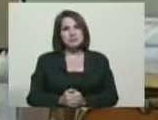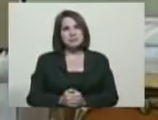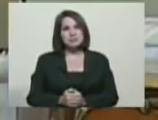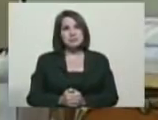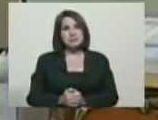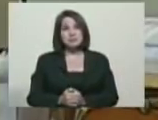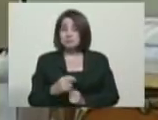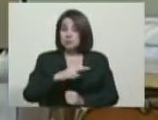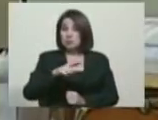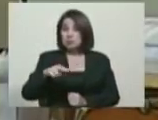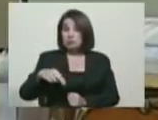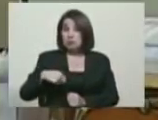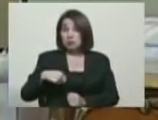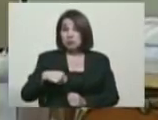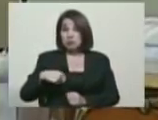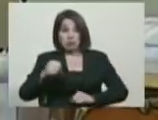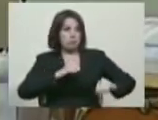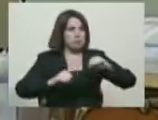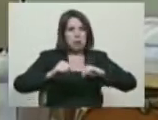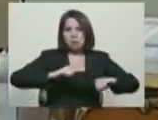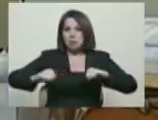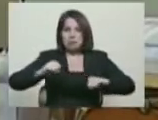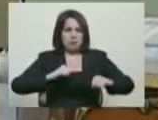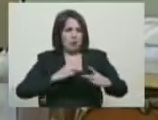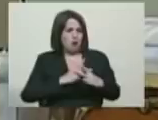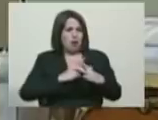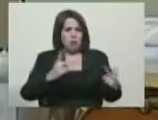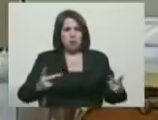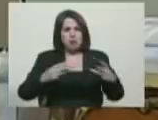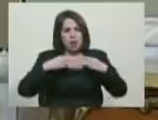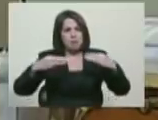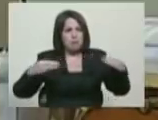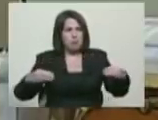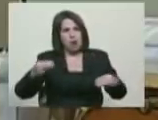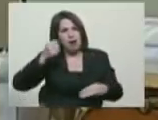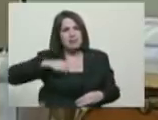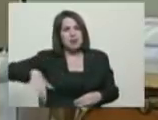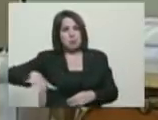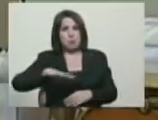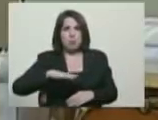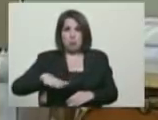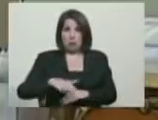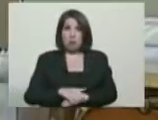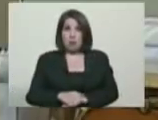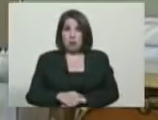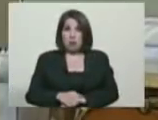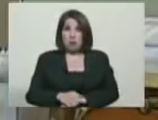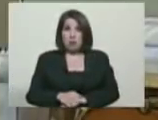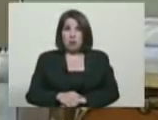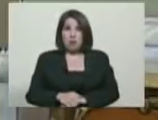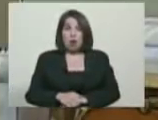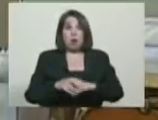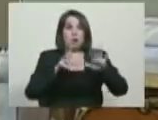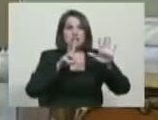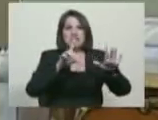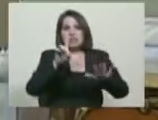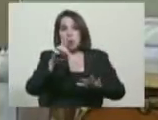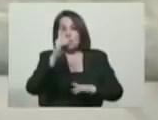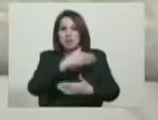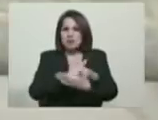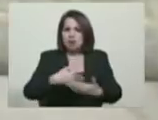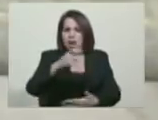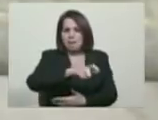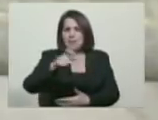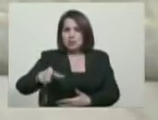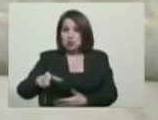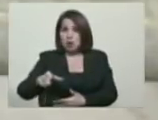Nosotros nos movemos con la voluntad popular de nuestro el población de mi país son 81 millones. A mí me